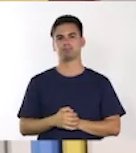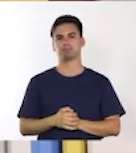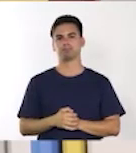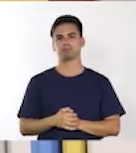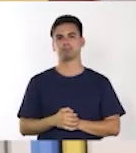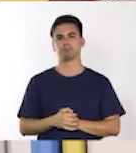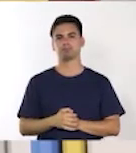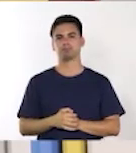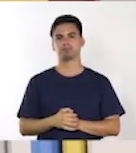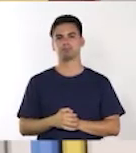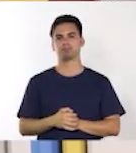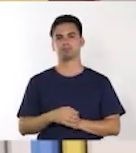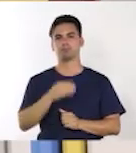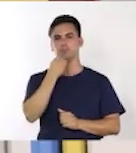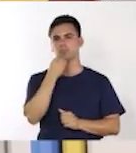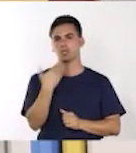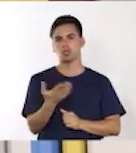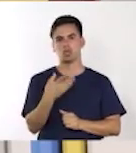son